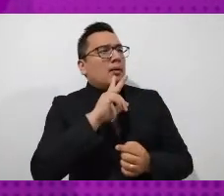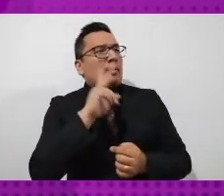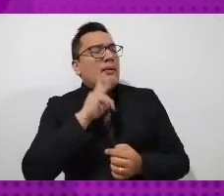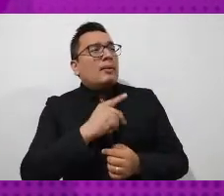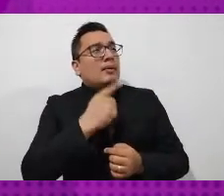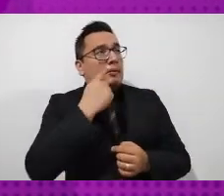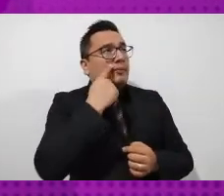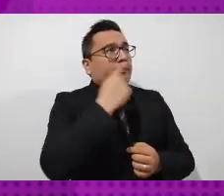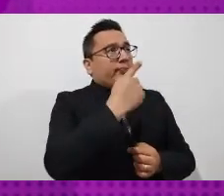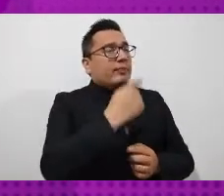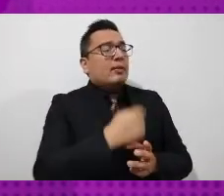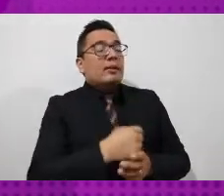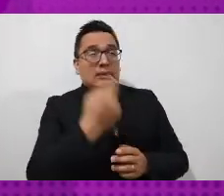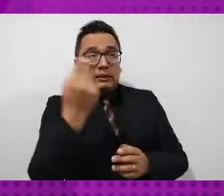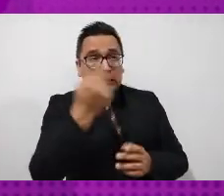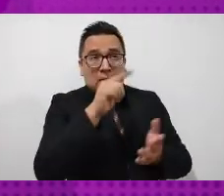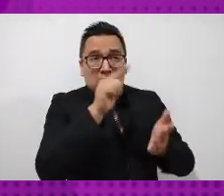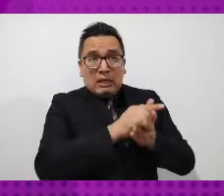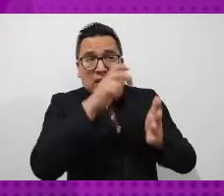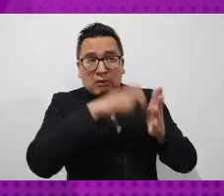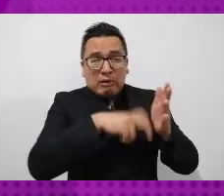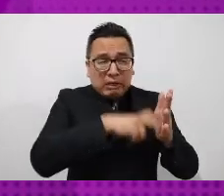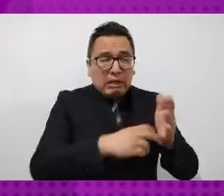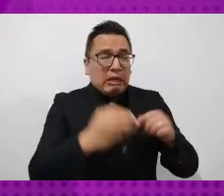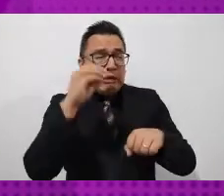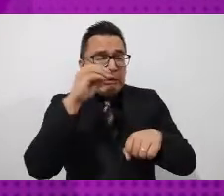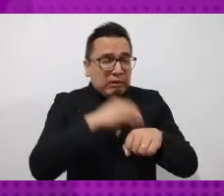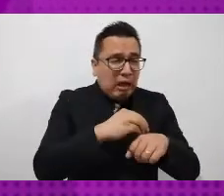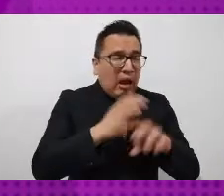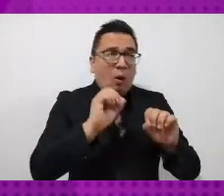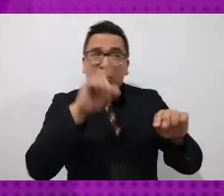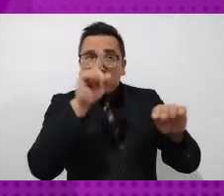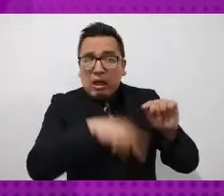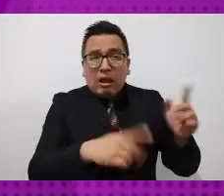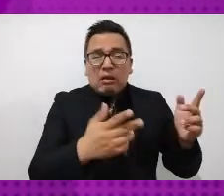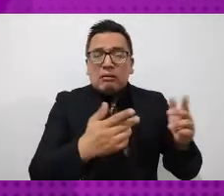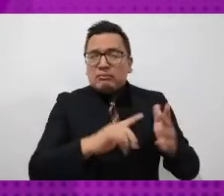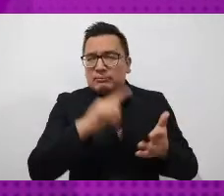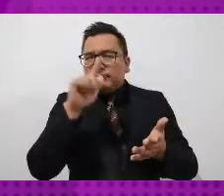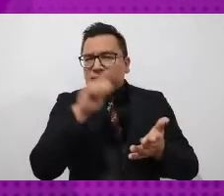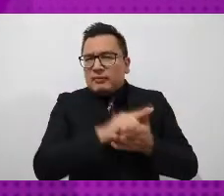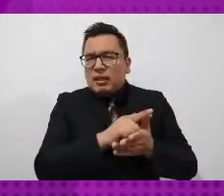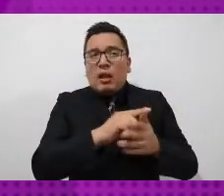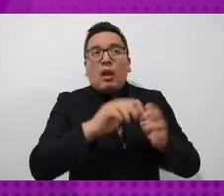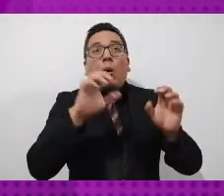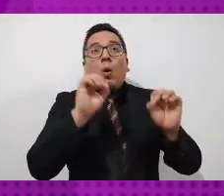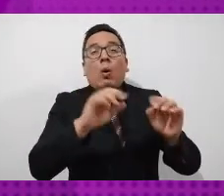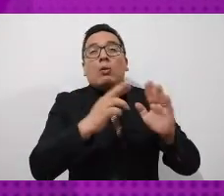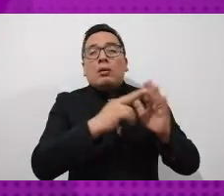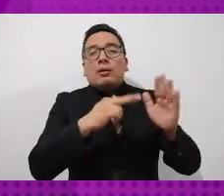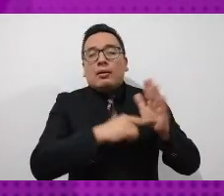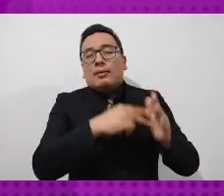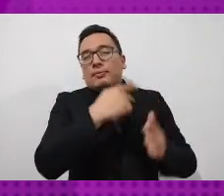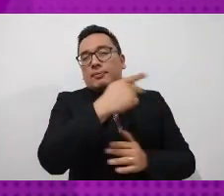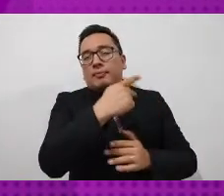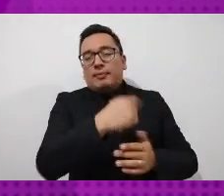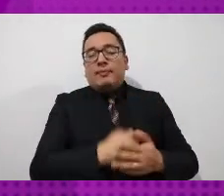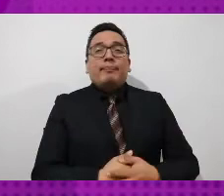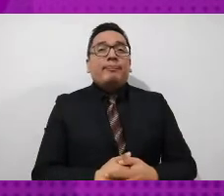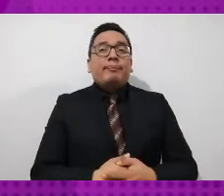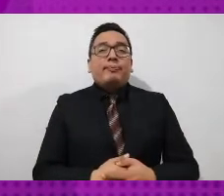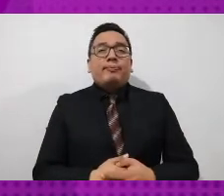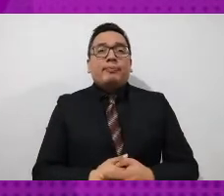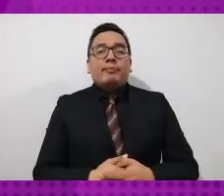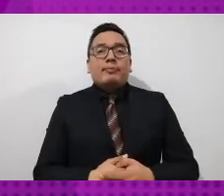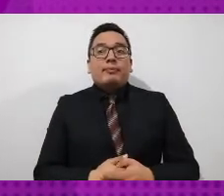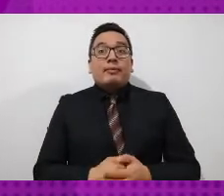del Estado crear, modificar, adicionar, derogar una ley o un decreto que hubiera emitido. Y esto